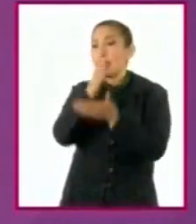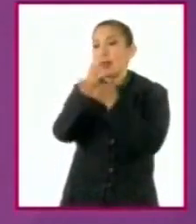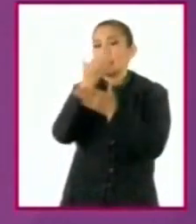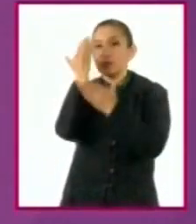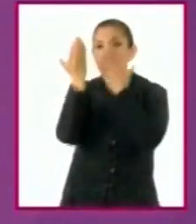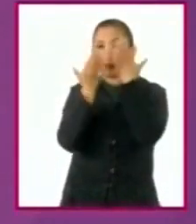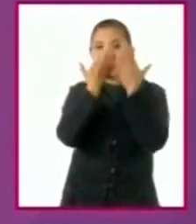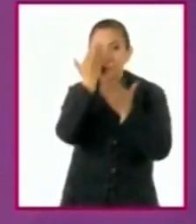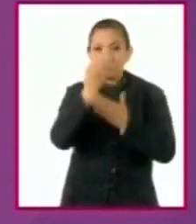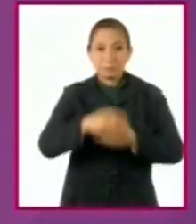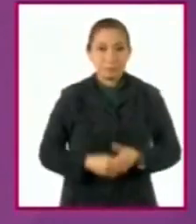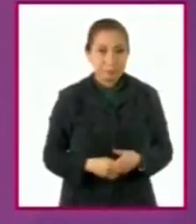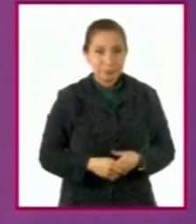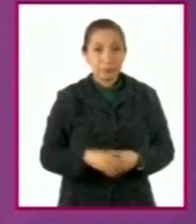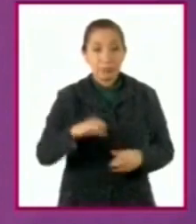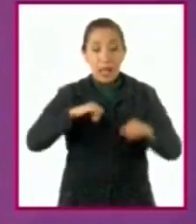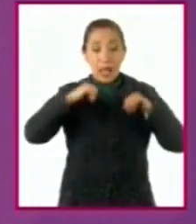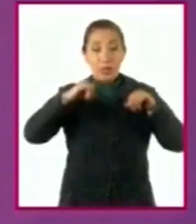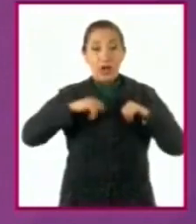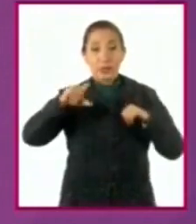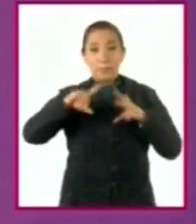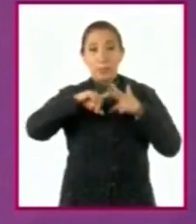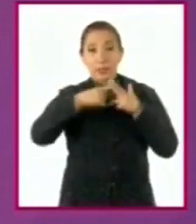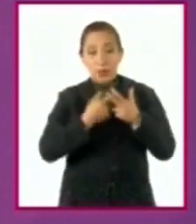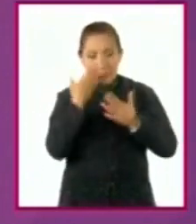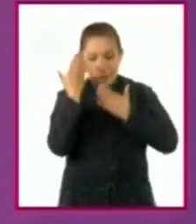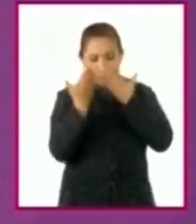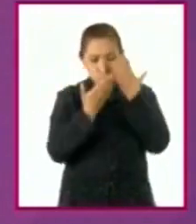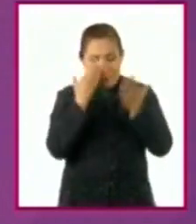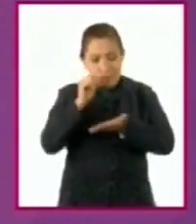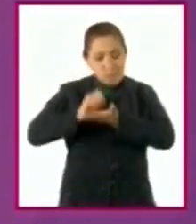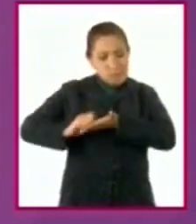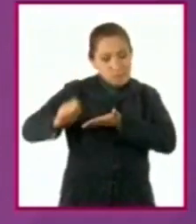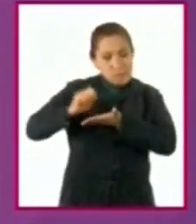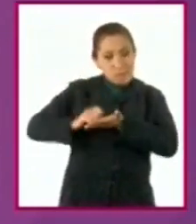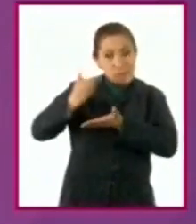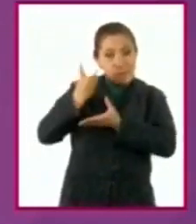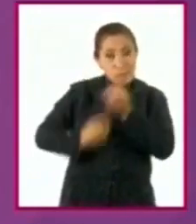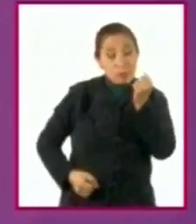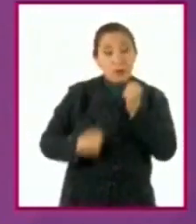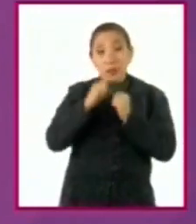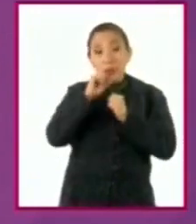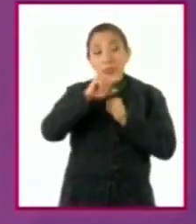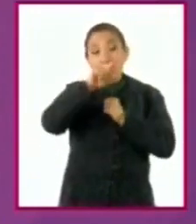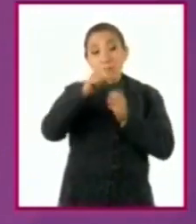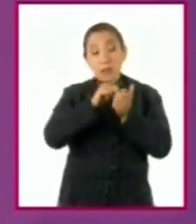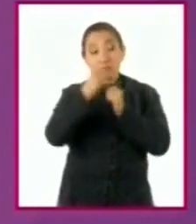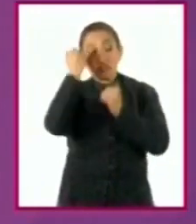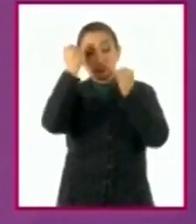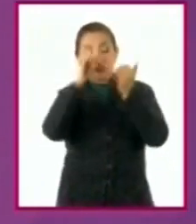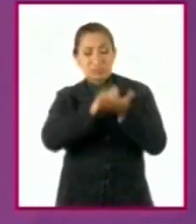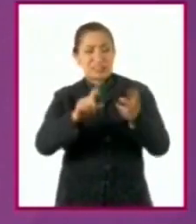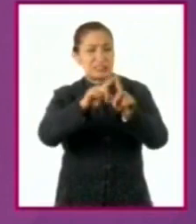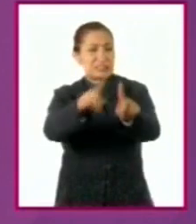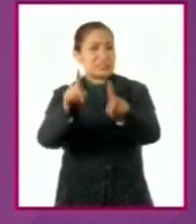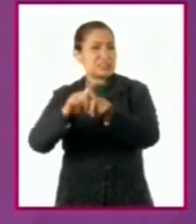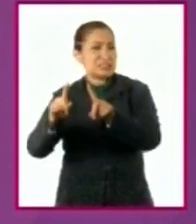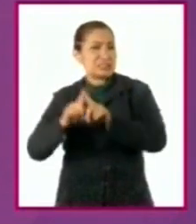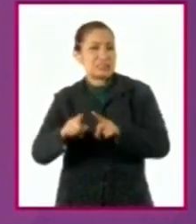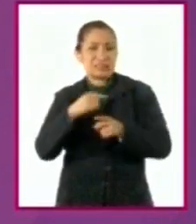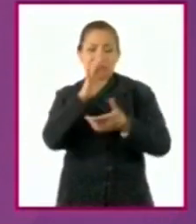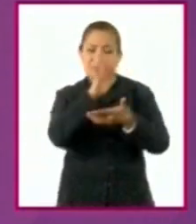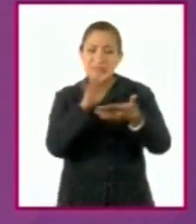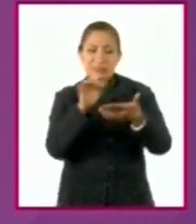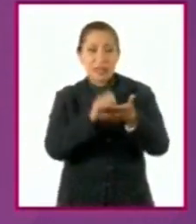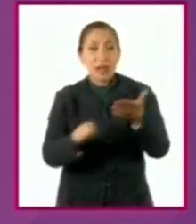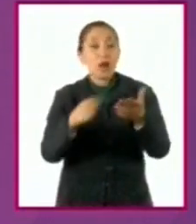clase. En la adolescencia comenzó a estudiar y escribir. Así llegó a ser el autor de una gran variedad de